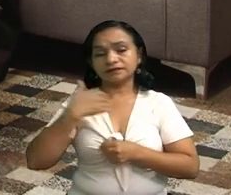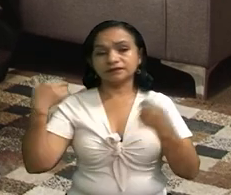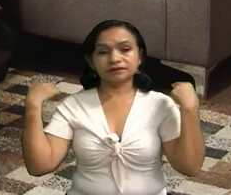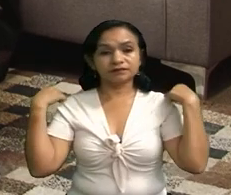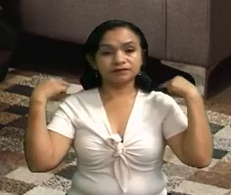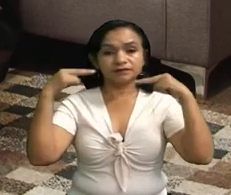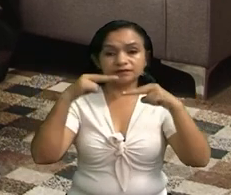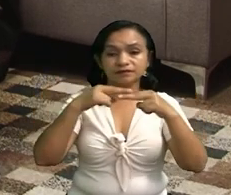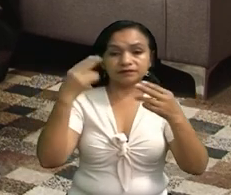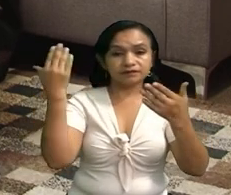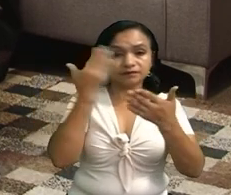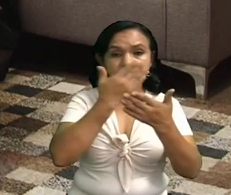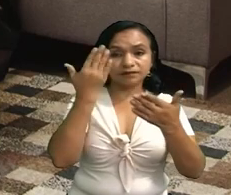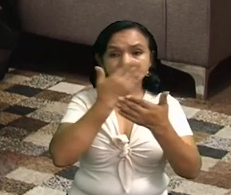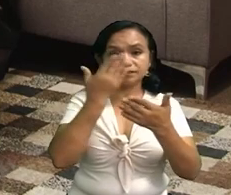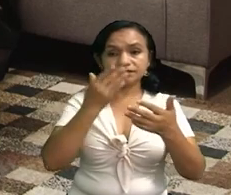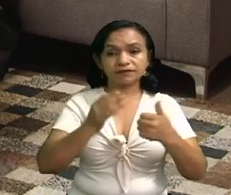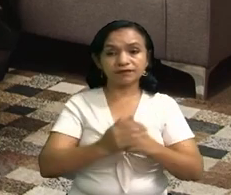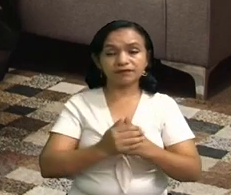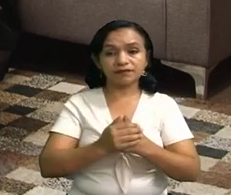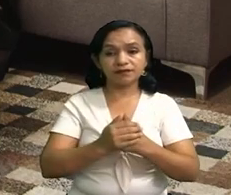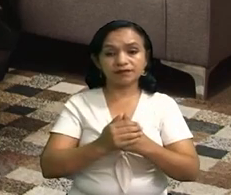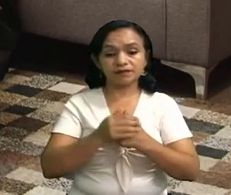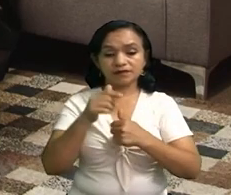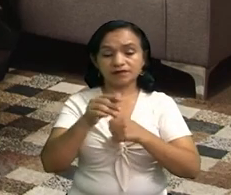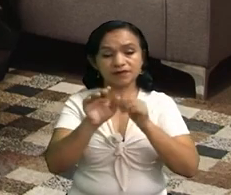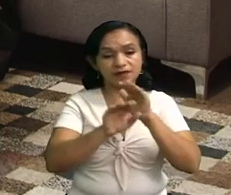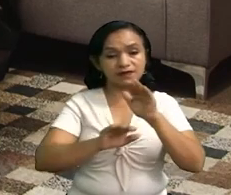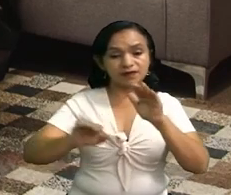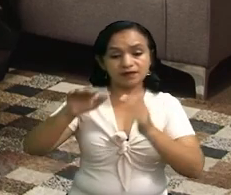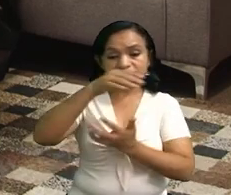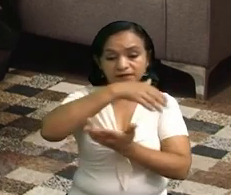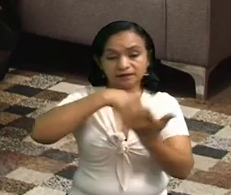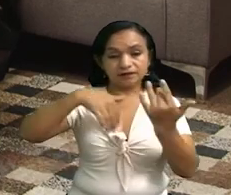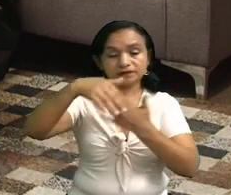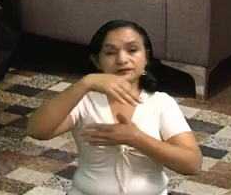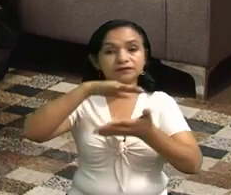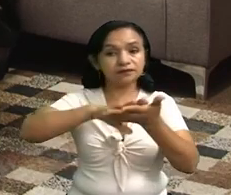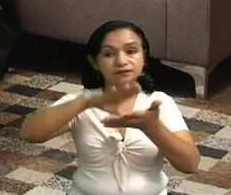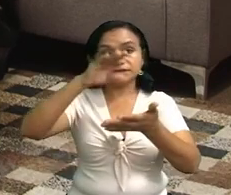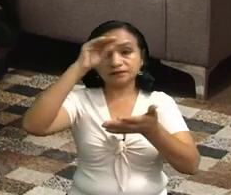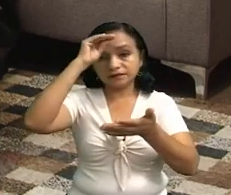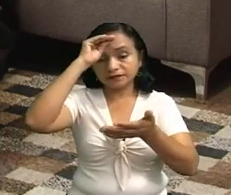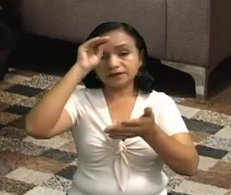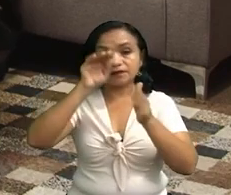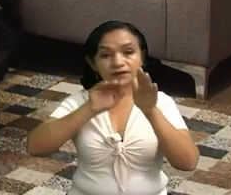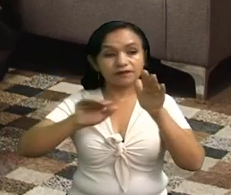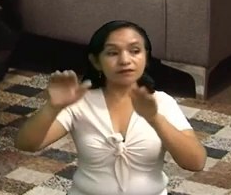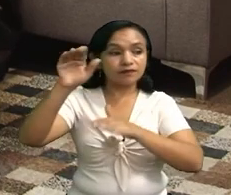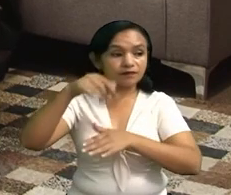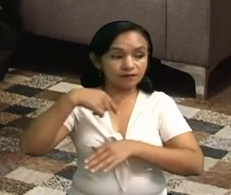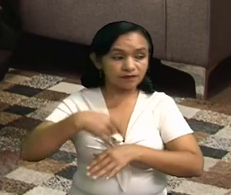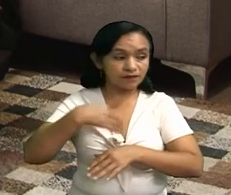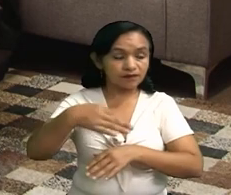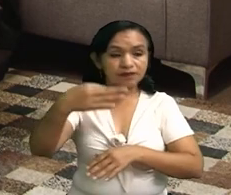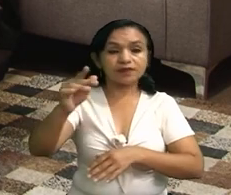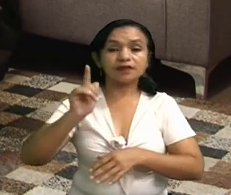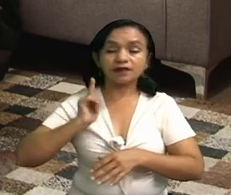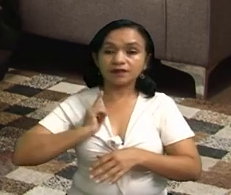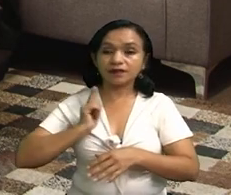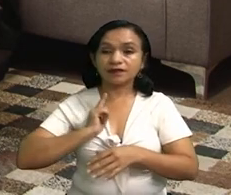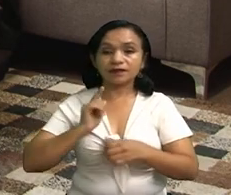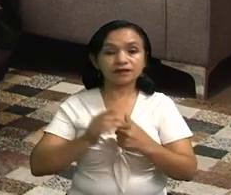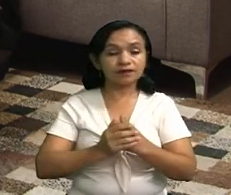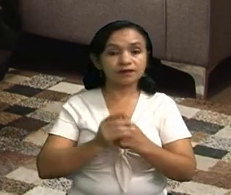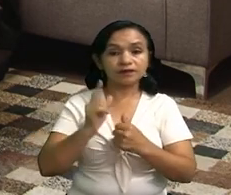los estudiantes tienen que también estar más implicados para aprender más, porque tienen muchos desafíos también. Pero hay